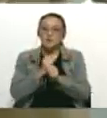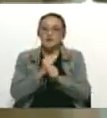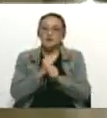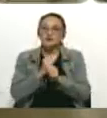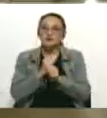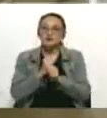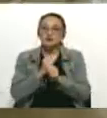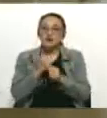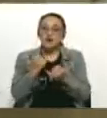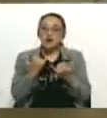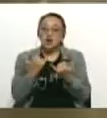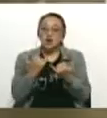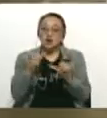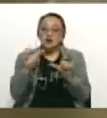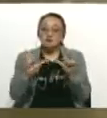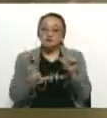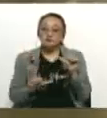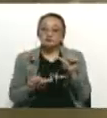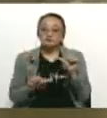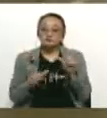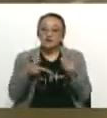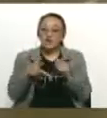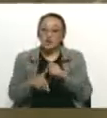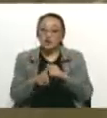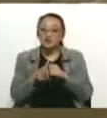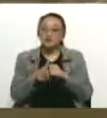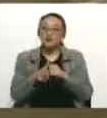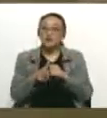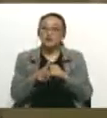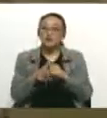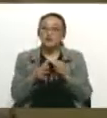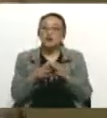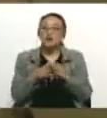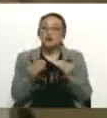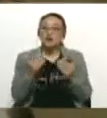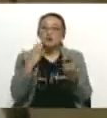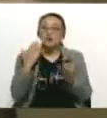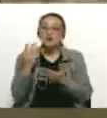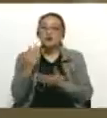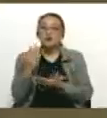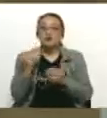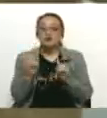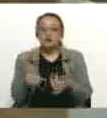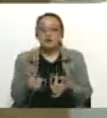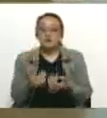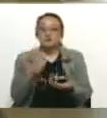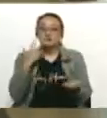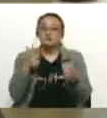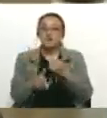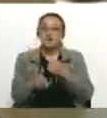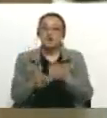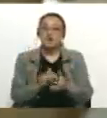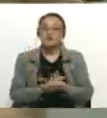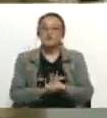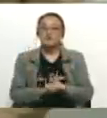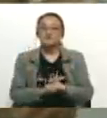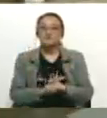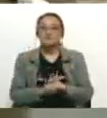que vamos a darle, bueno, inauguración, Ernesto, a todo esto. 3, 2, 1, 0.